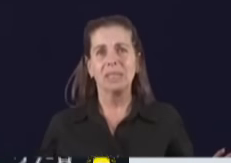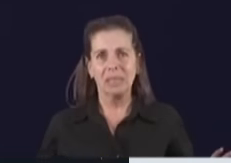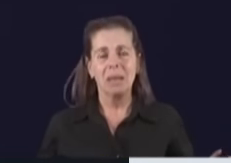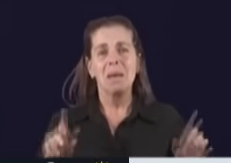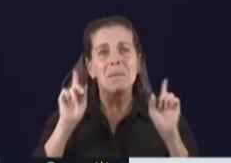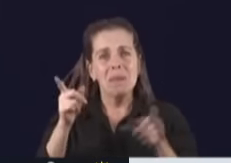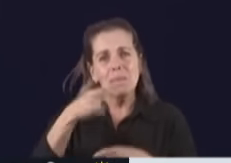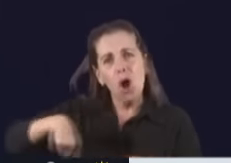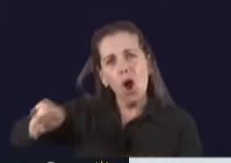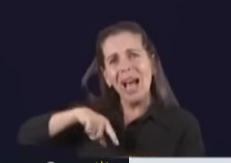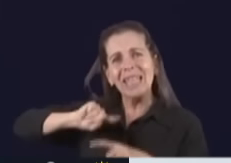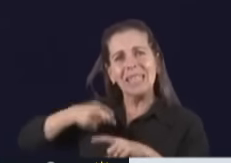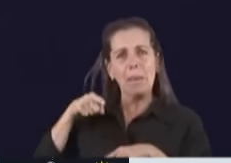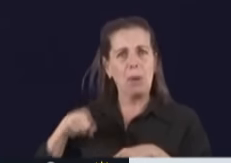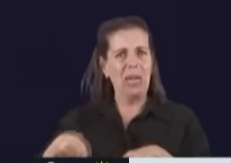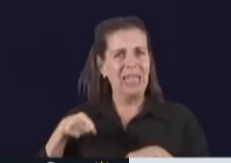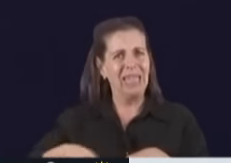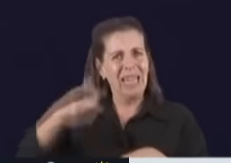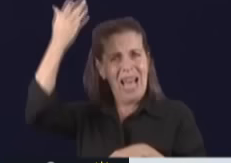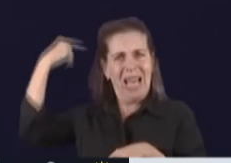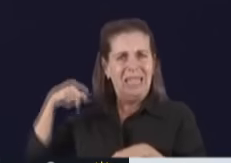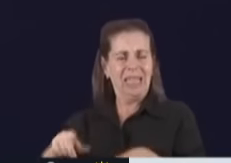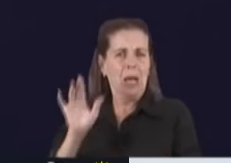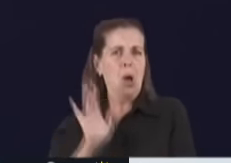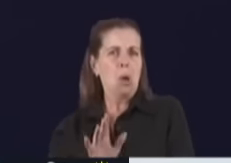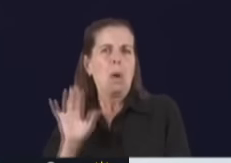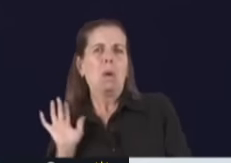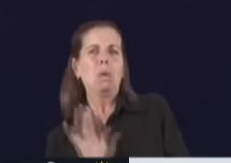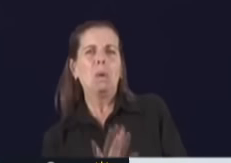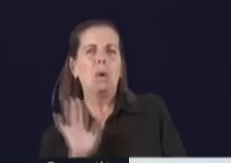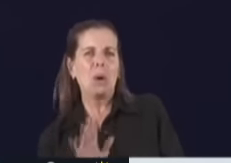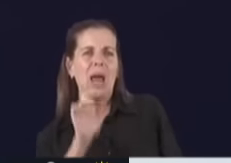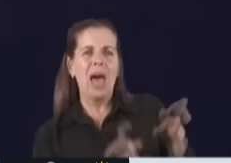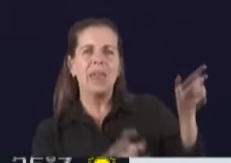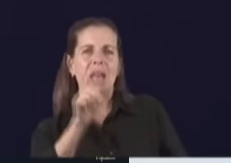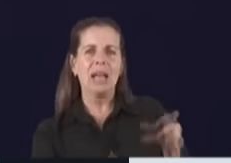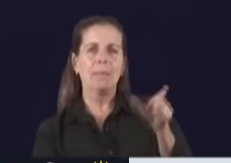casta política que llegaron a mofarse de los argentinos de bien.